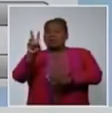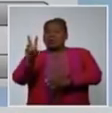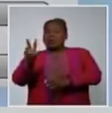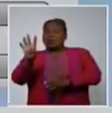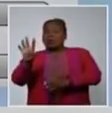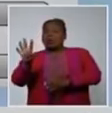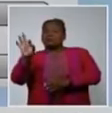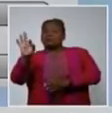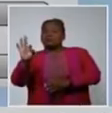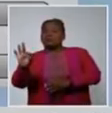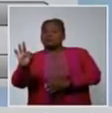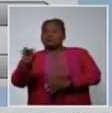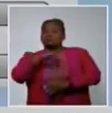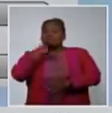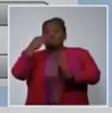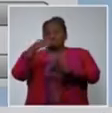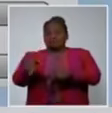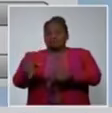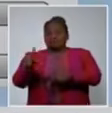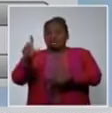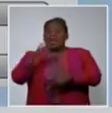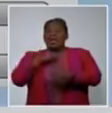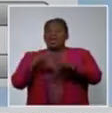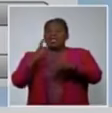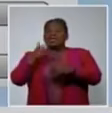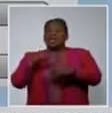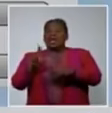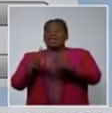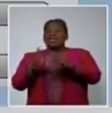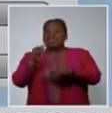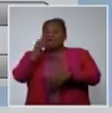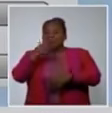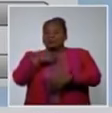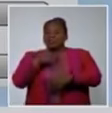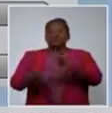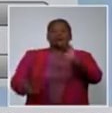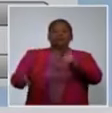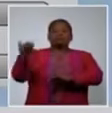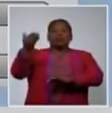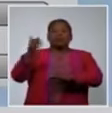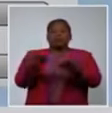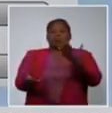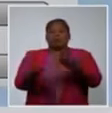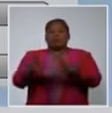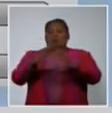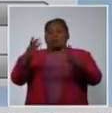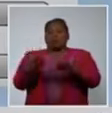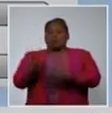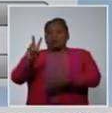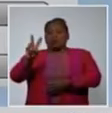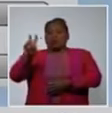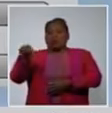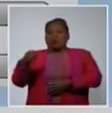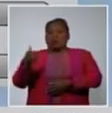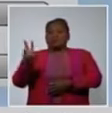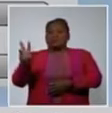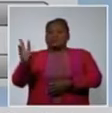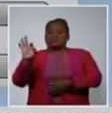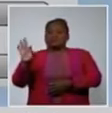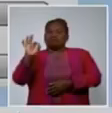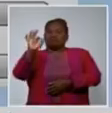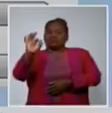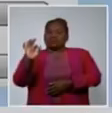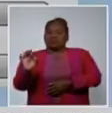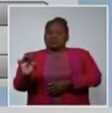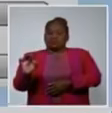lo cual da una rentabilidad superior a la del mundo de un 2,38 por ciento son países